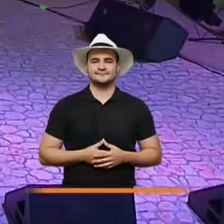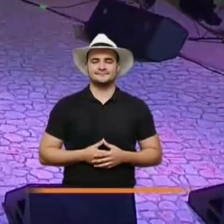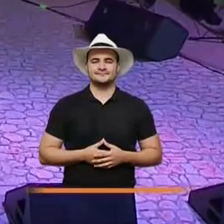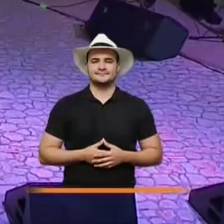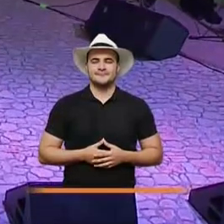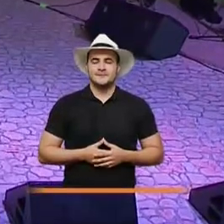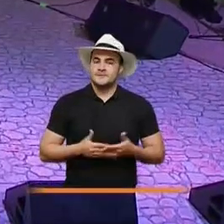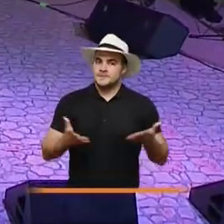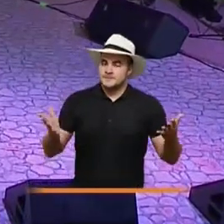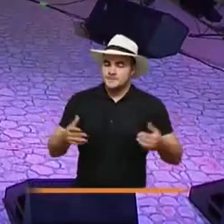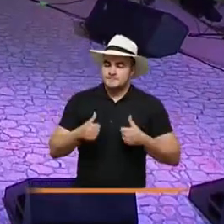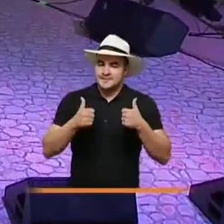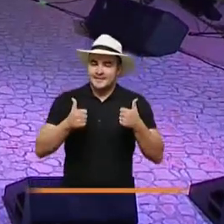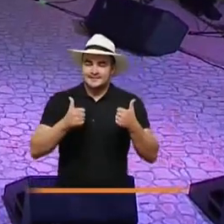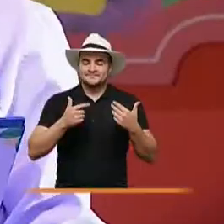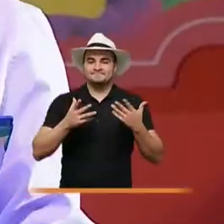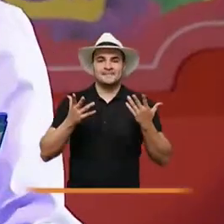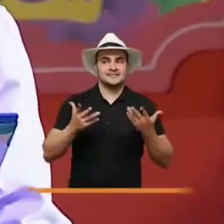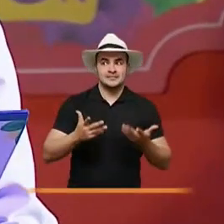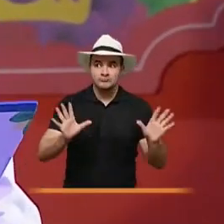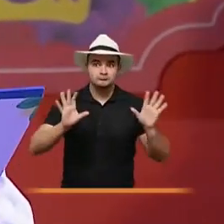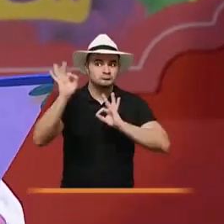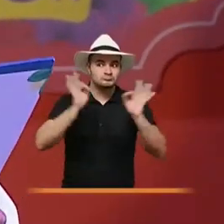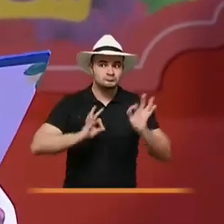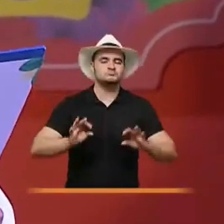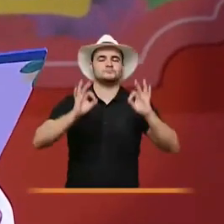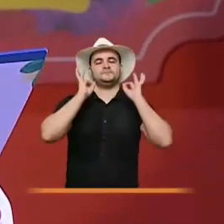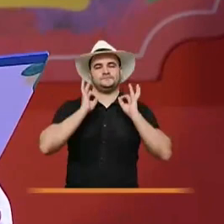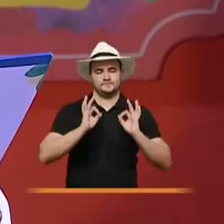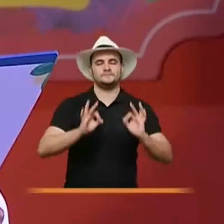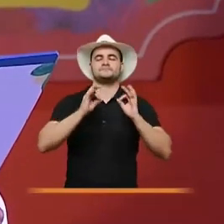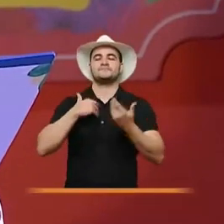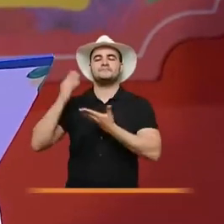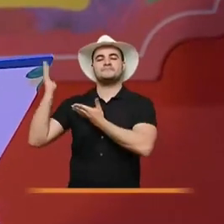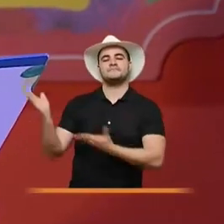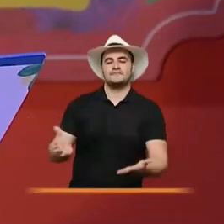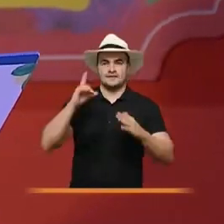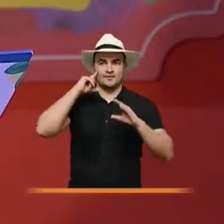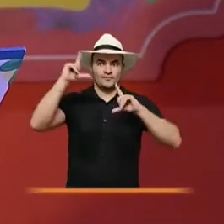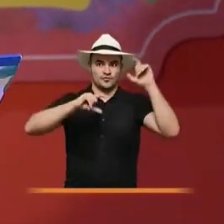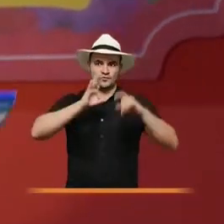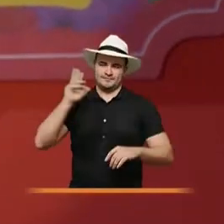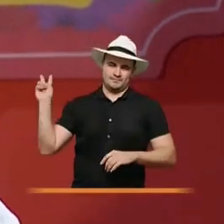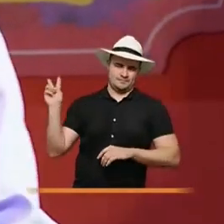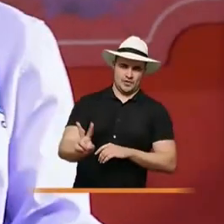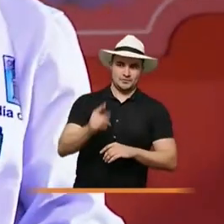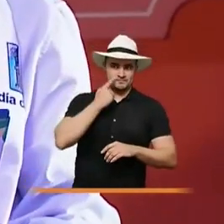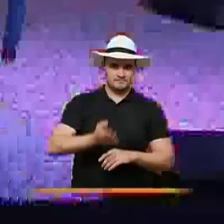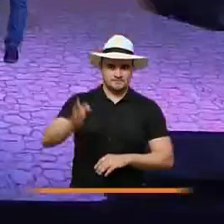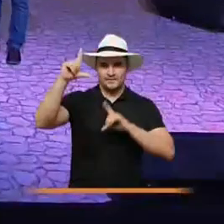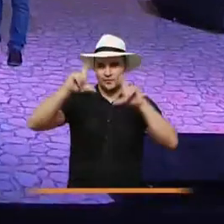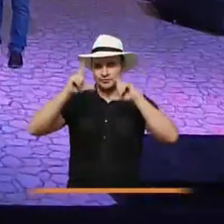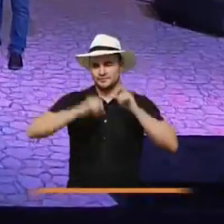bueno muy bien ahora sí entonces estamos listos con vamos a llamar para la imagen a pitingo y el trovador alacrán